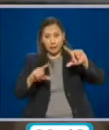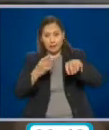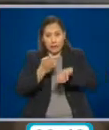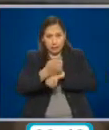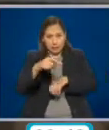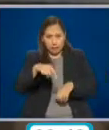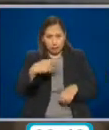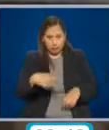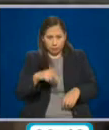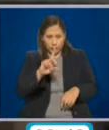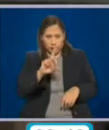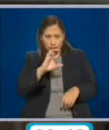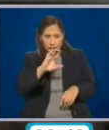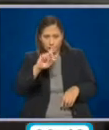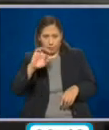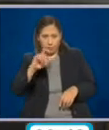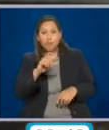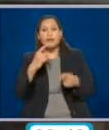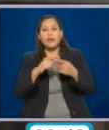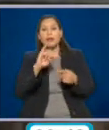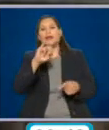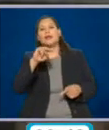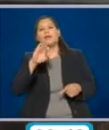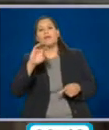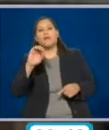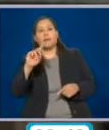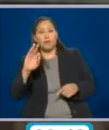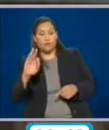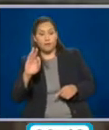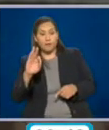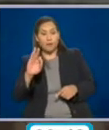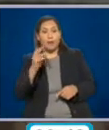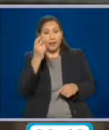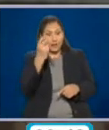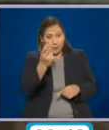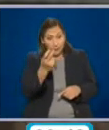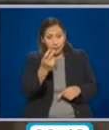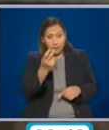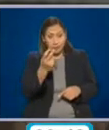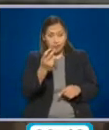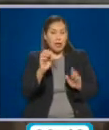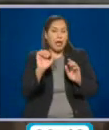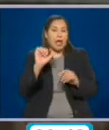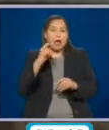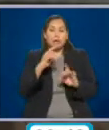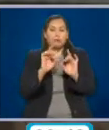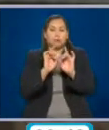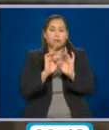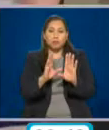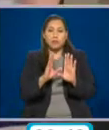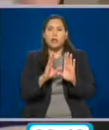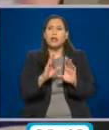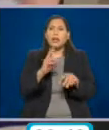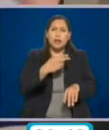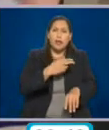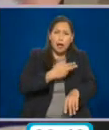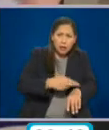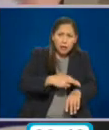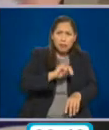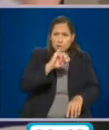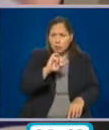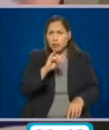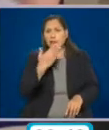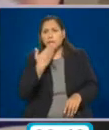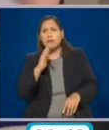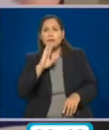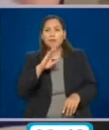en el caso de la Ciudad de México, el InfoDF. Y entonces se ve el caso en particular y se determina si procede o no ordenar que